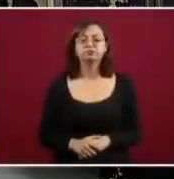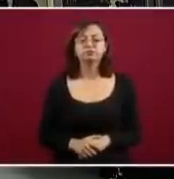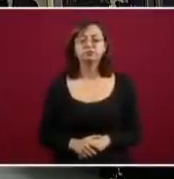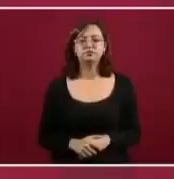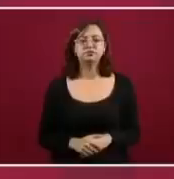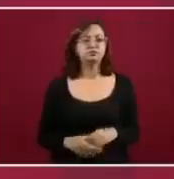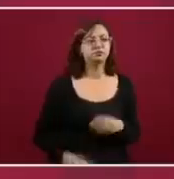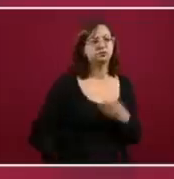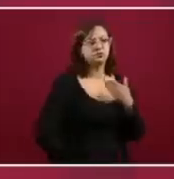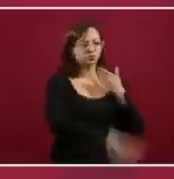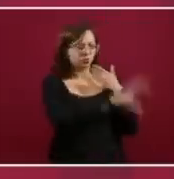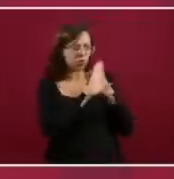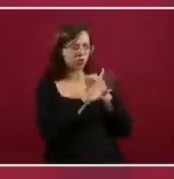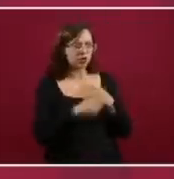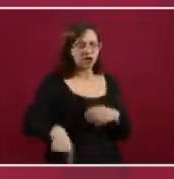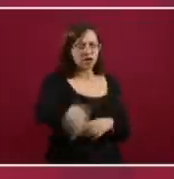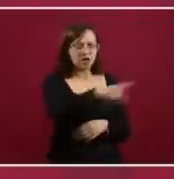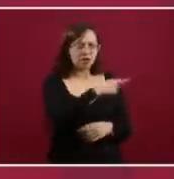opositores